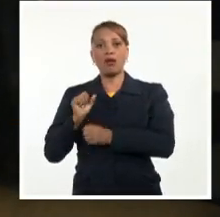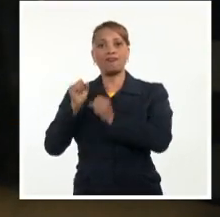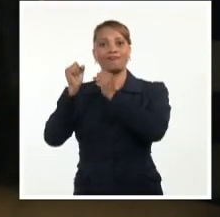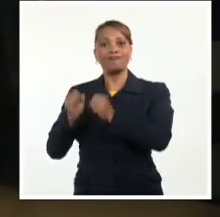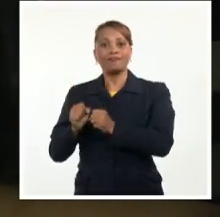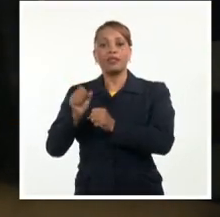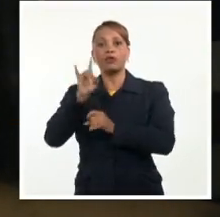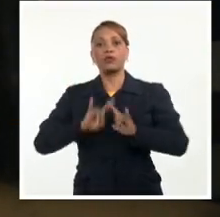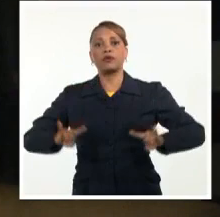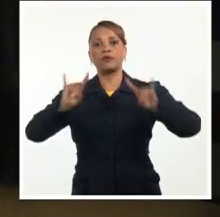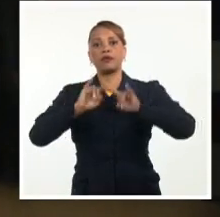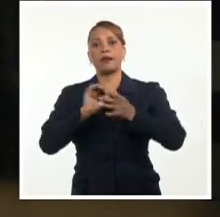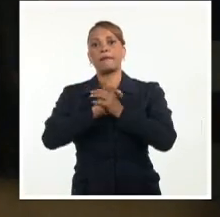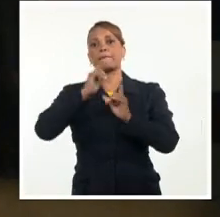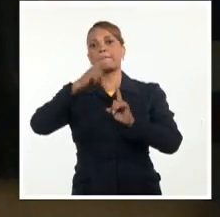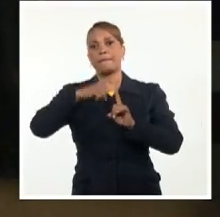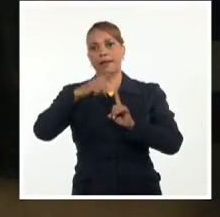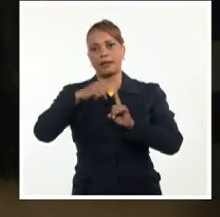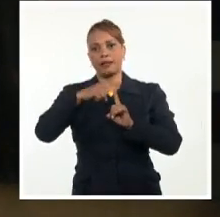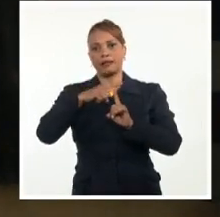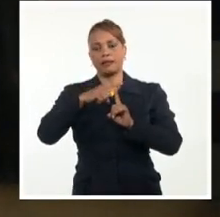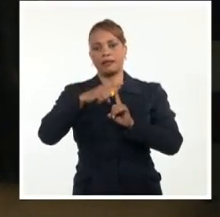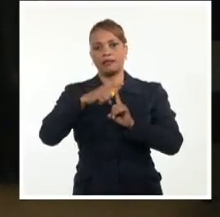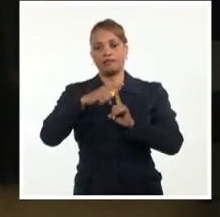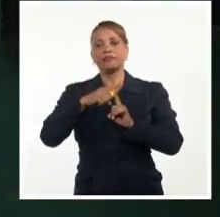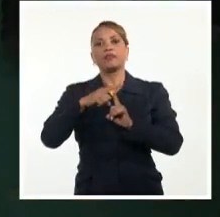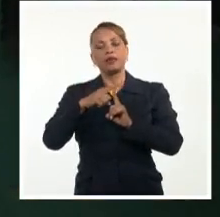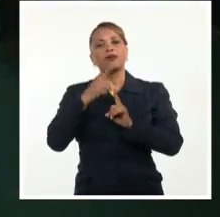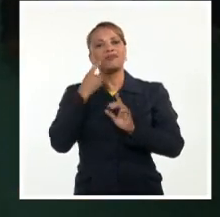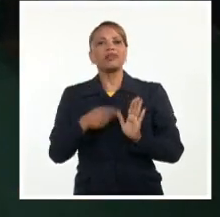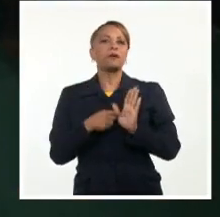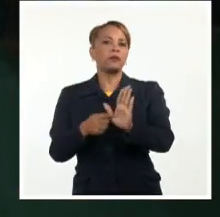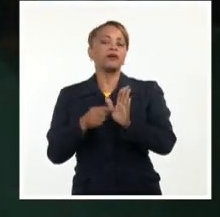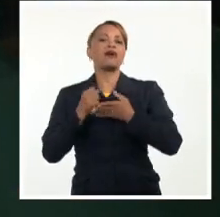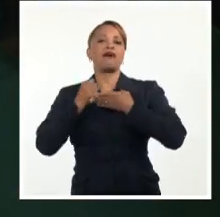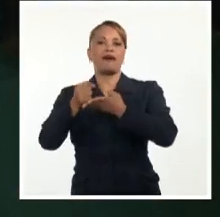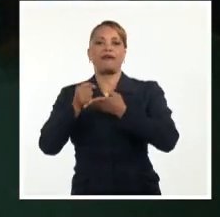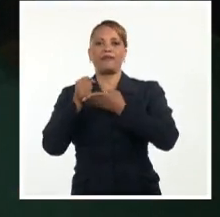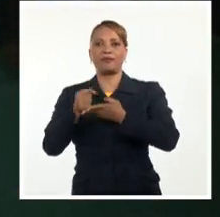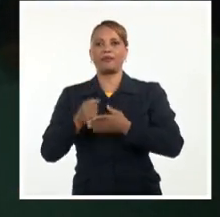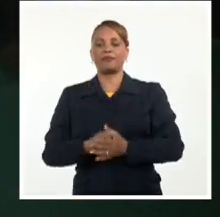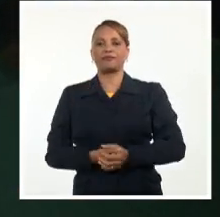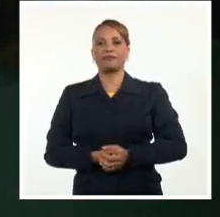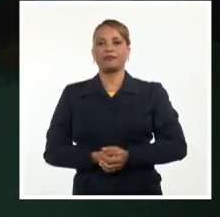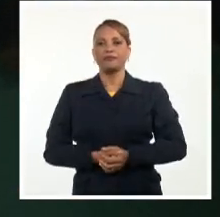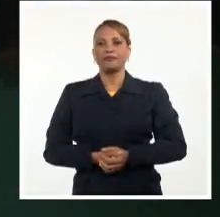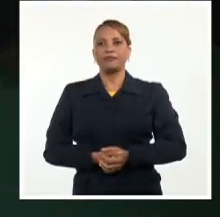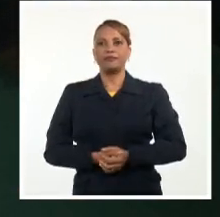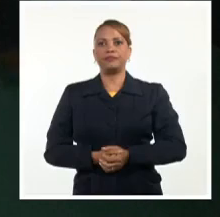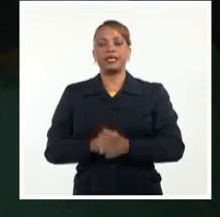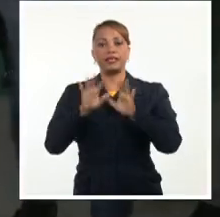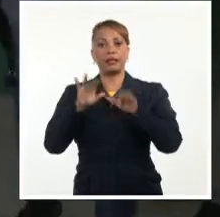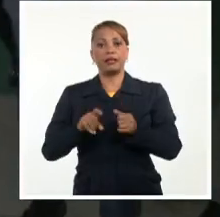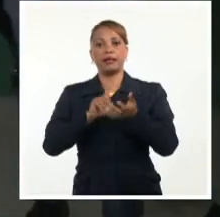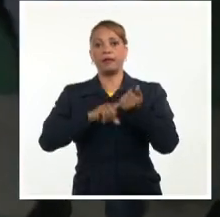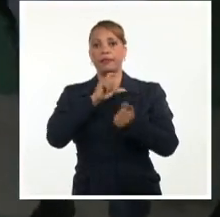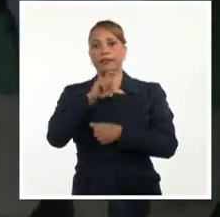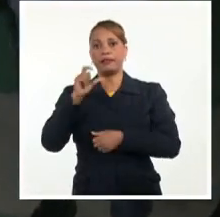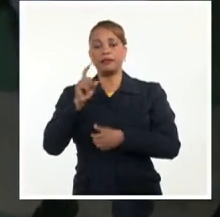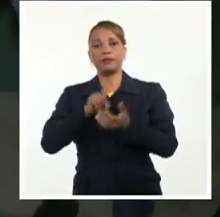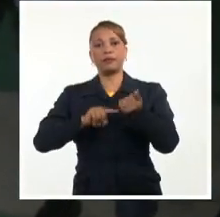universidad de matanza como una muestra de apoyo sus salimos a gonzález secretaria provincial del partido en matanzas